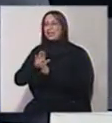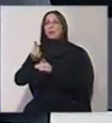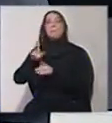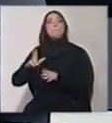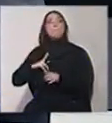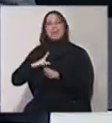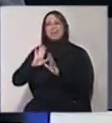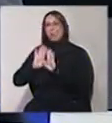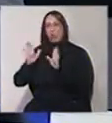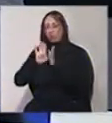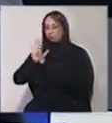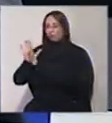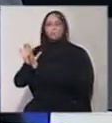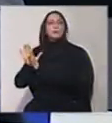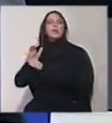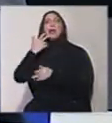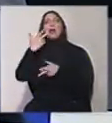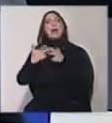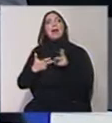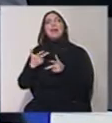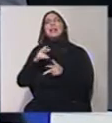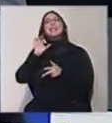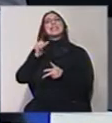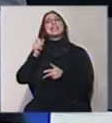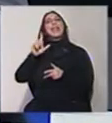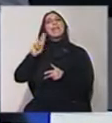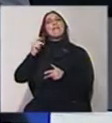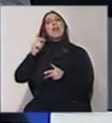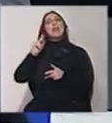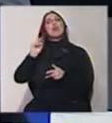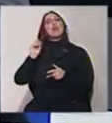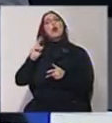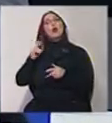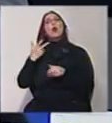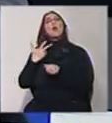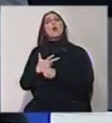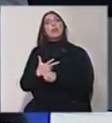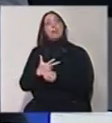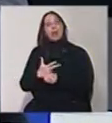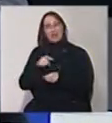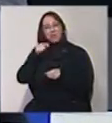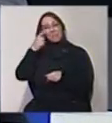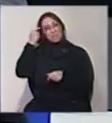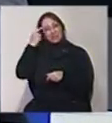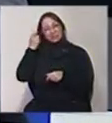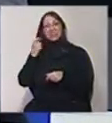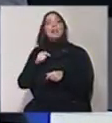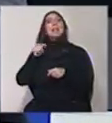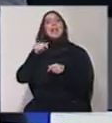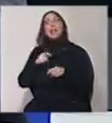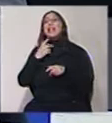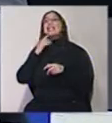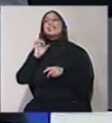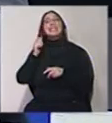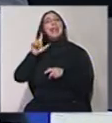¿sí? Y ubiquemos, ya que se ha hablado tanto del Salvador y Guatemala, en las experiencias del Salvador y Guatemala. Las experiencias del Salvador y